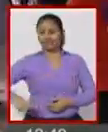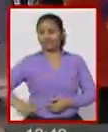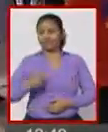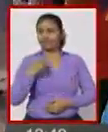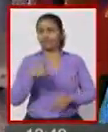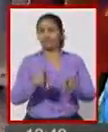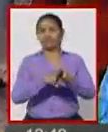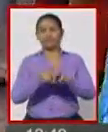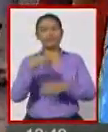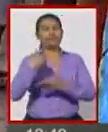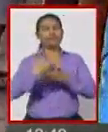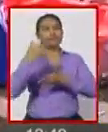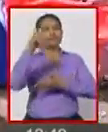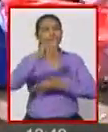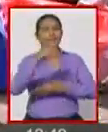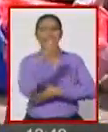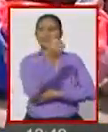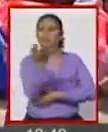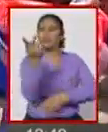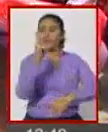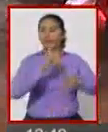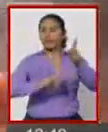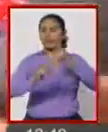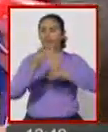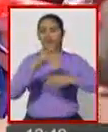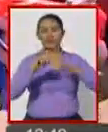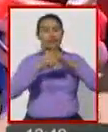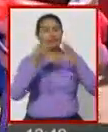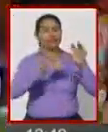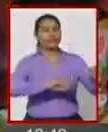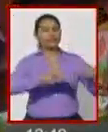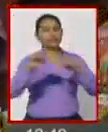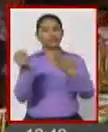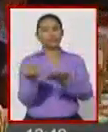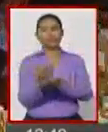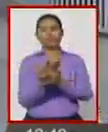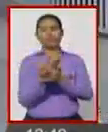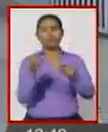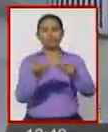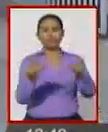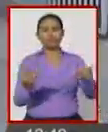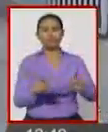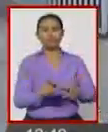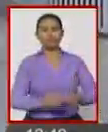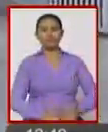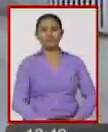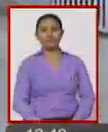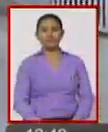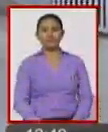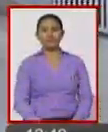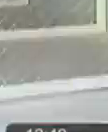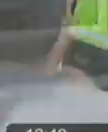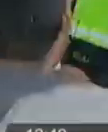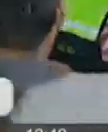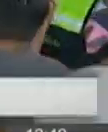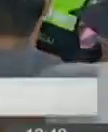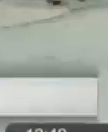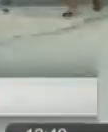otro lado, desde este lunes, algunos gremiales iniciaron el traslado a la nueva infraestructura.